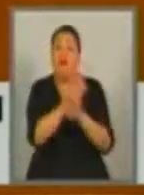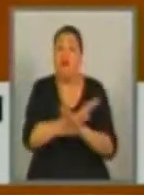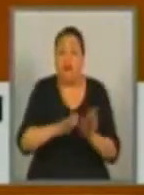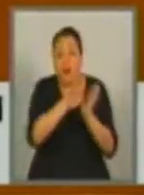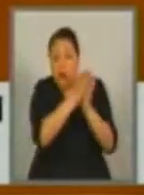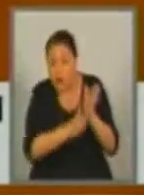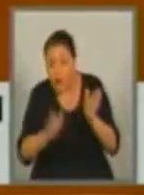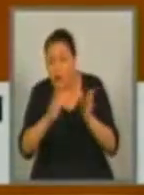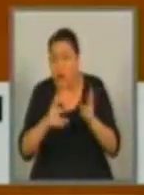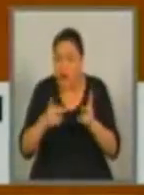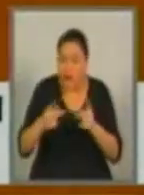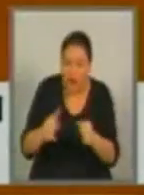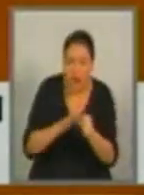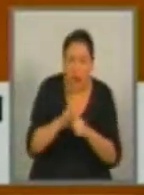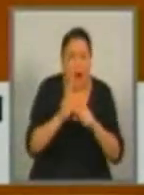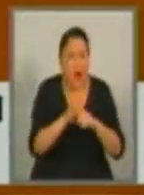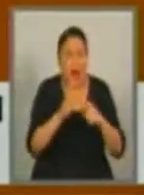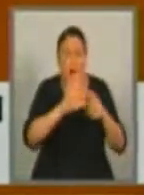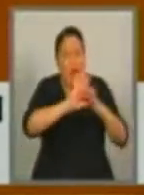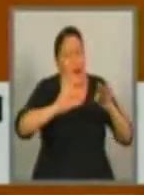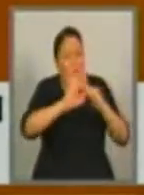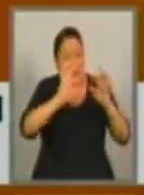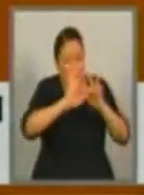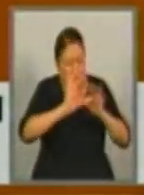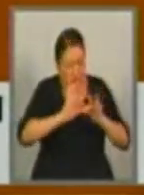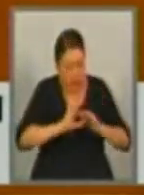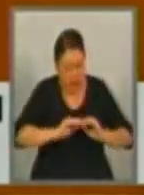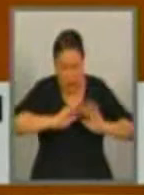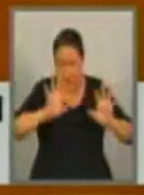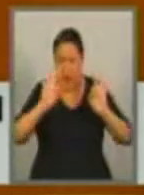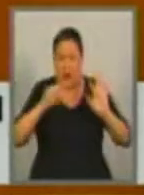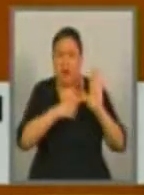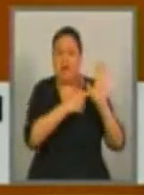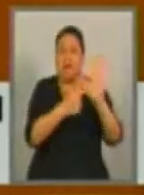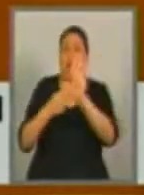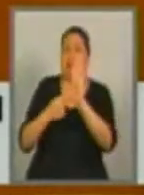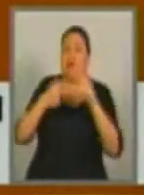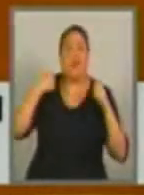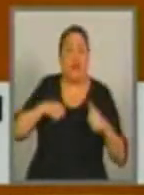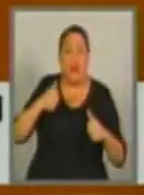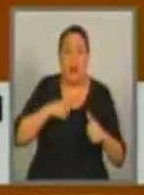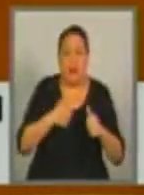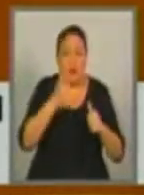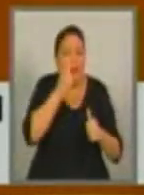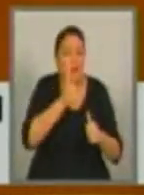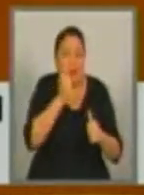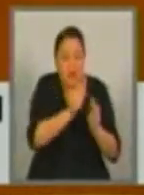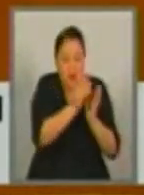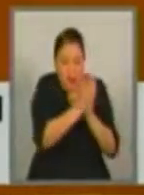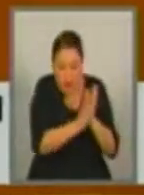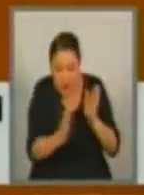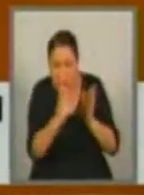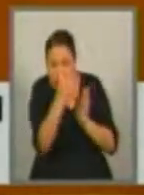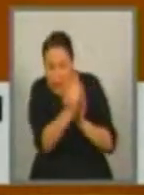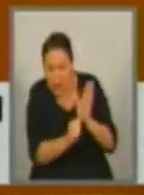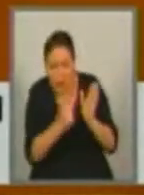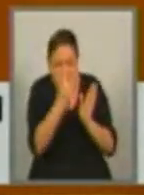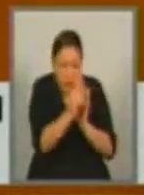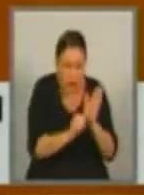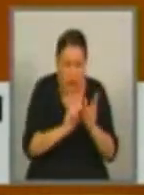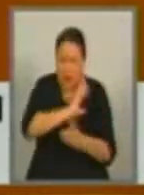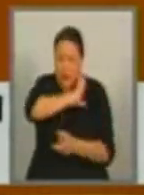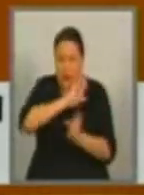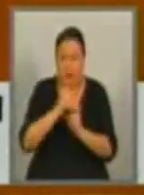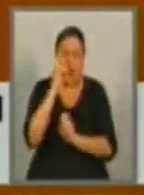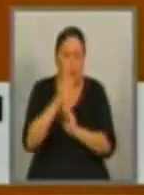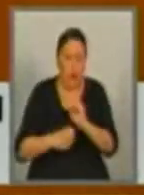desglosados sobre el gasto en publicidad que serán públicos y comunicados bimestral y anualmente al Congreso de la